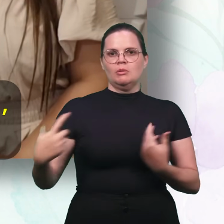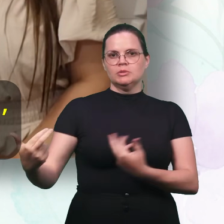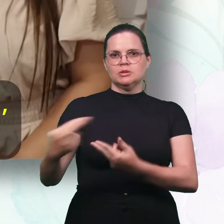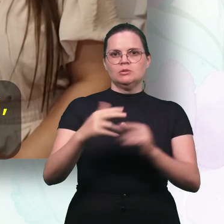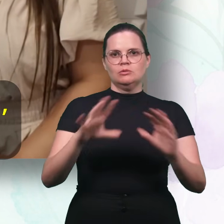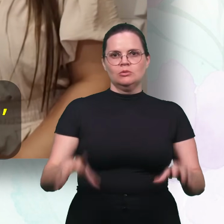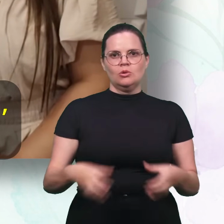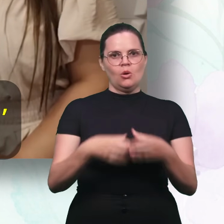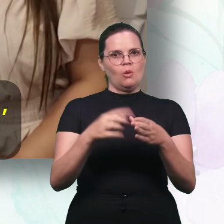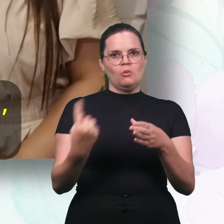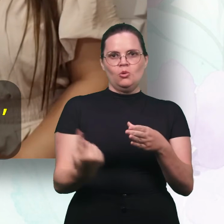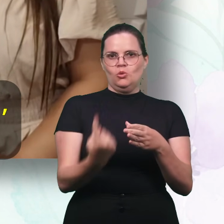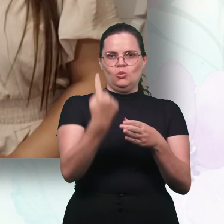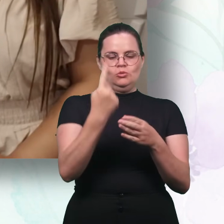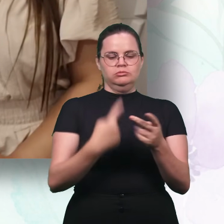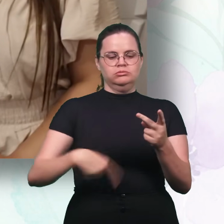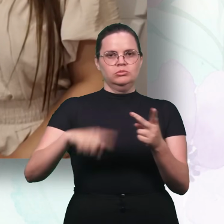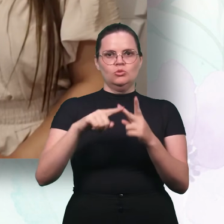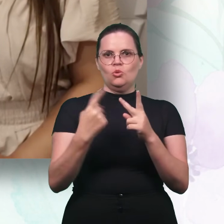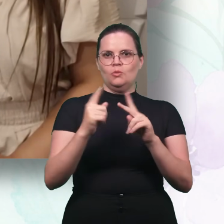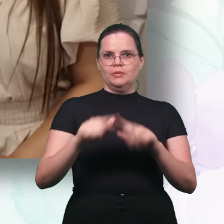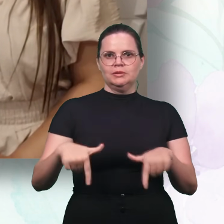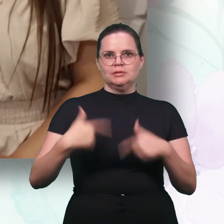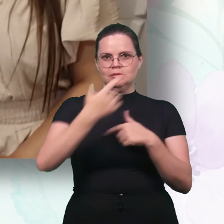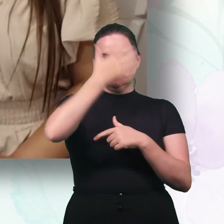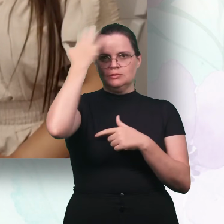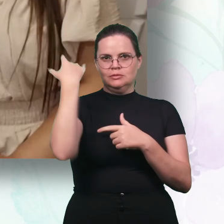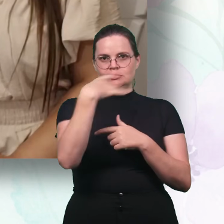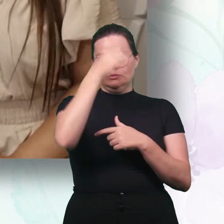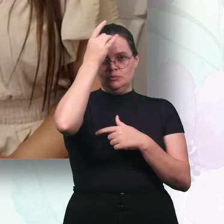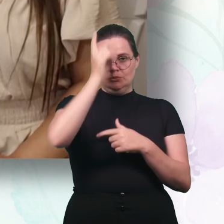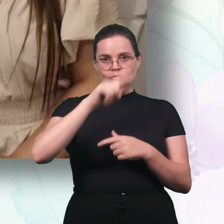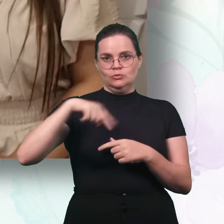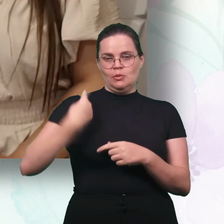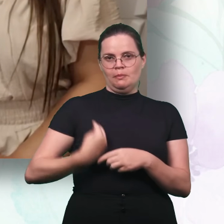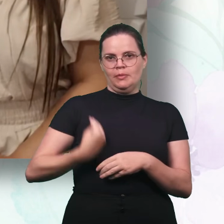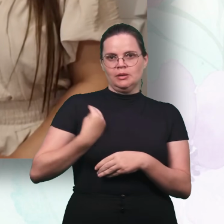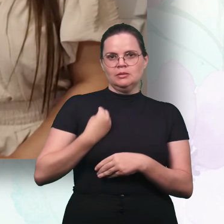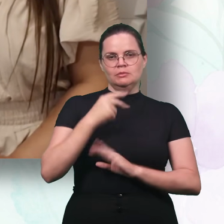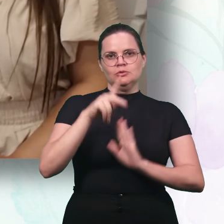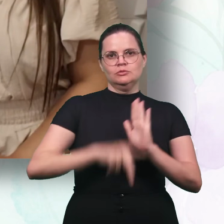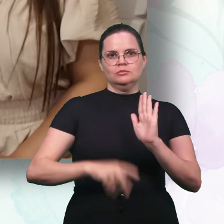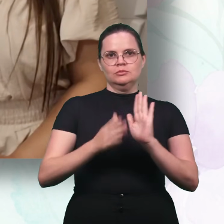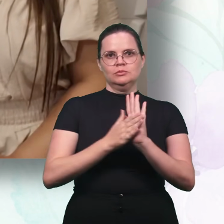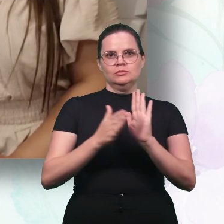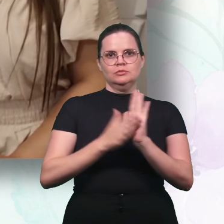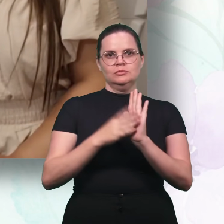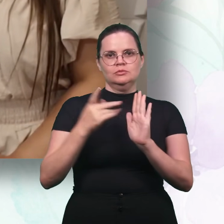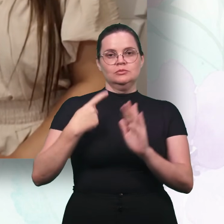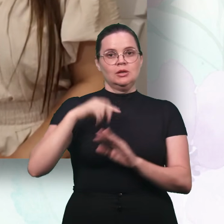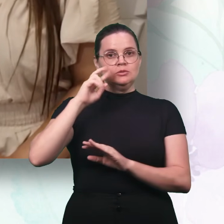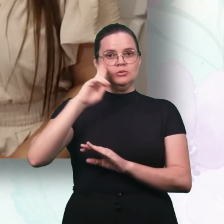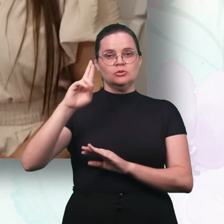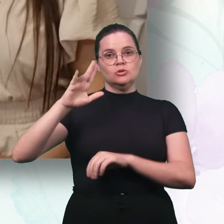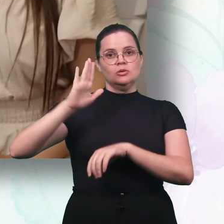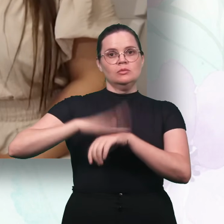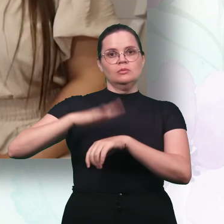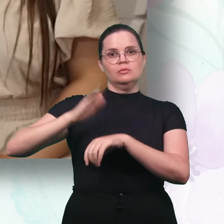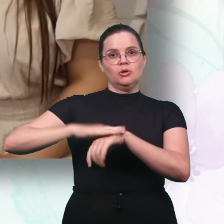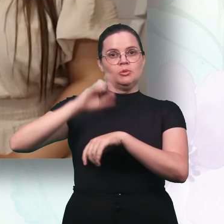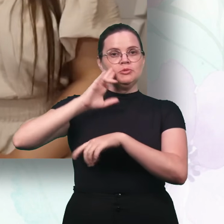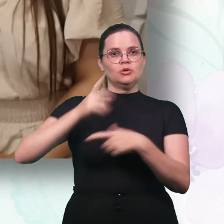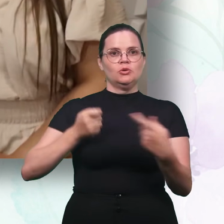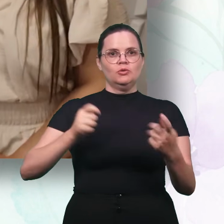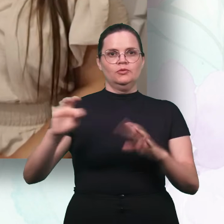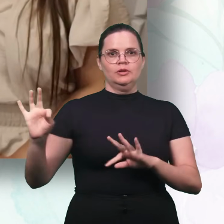cuerpo, un solo espíritu. Y estamos siendo parte de una obra en cual el gobierno es del Señor. También